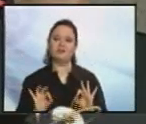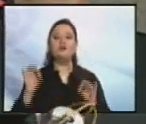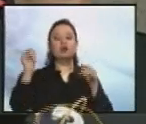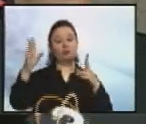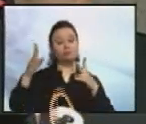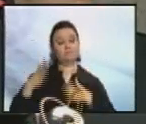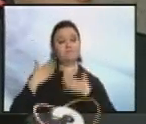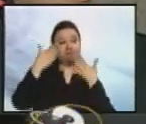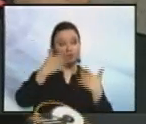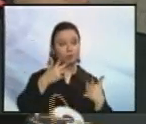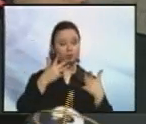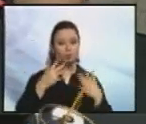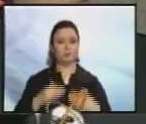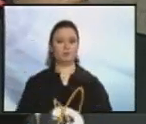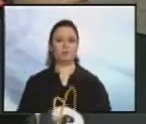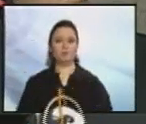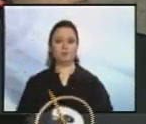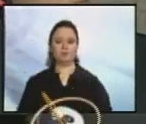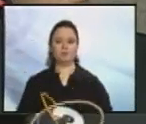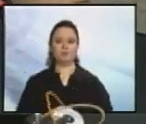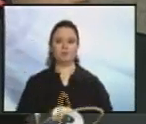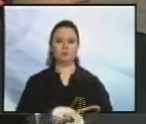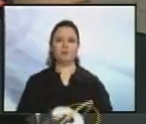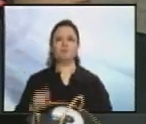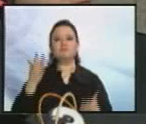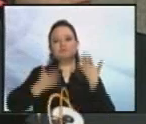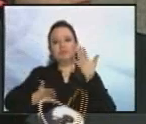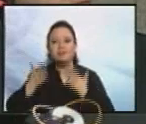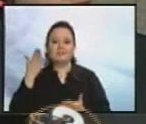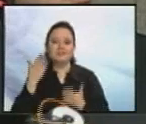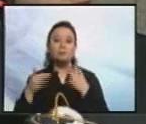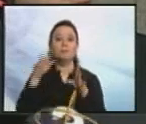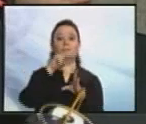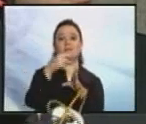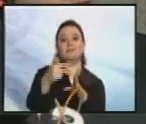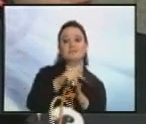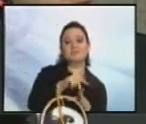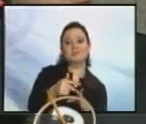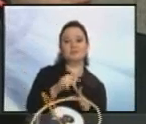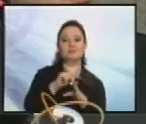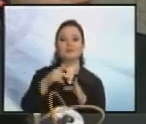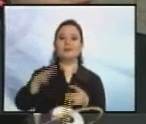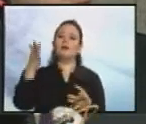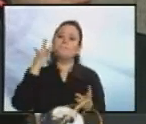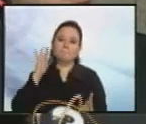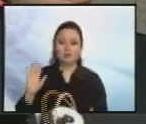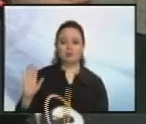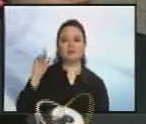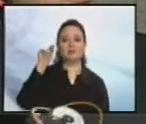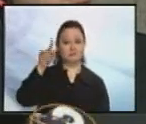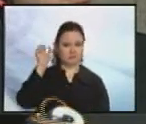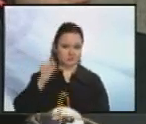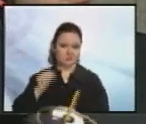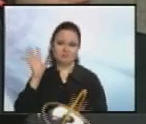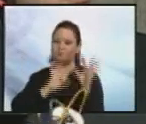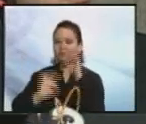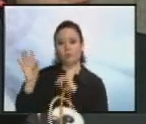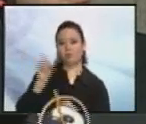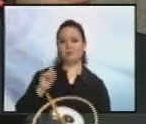lo hubieran colocado en la tentación de probarse si en realidad lo era.